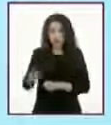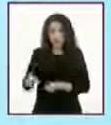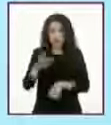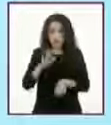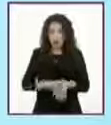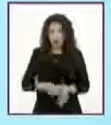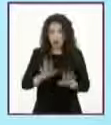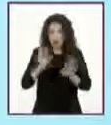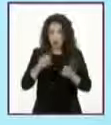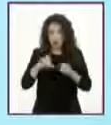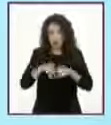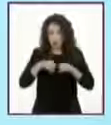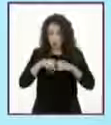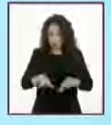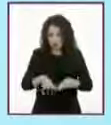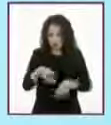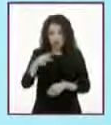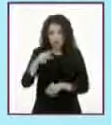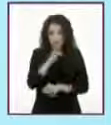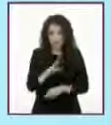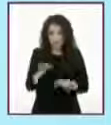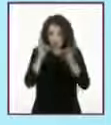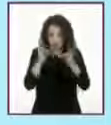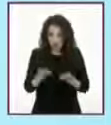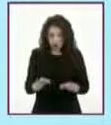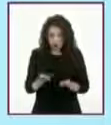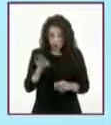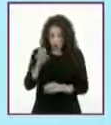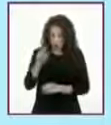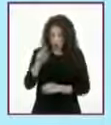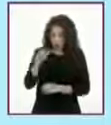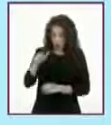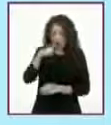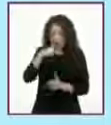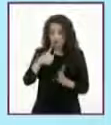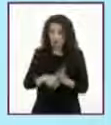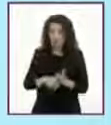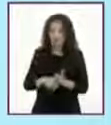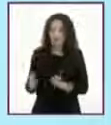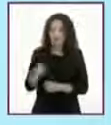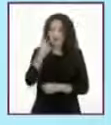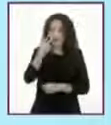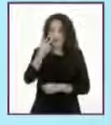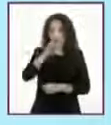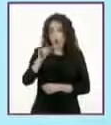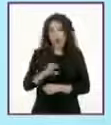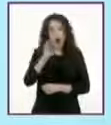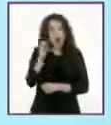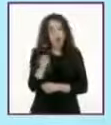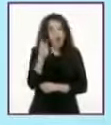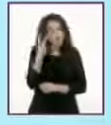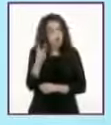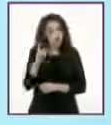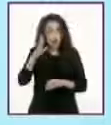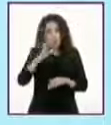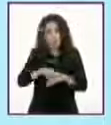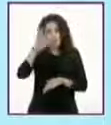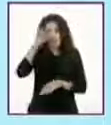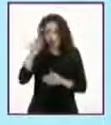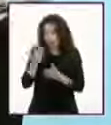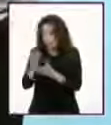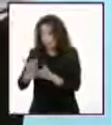las cartas formales se escriben en una hoja o máximo 2. Esto es porque requieren precisión en su